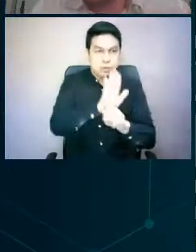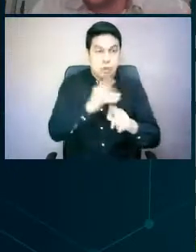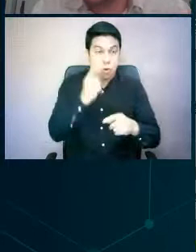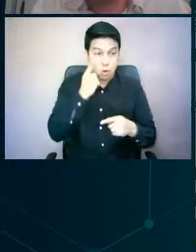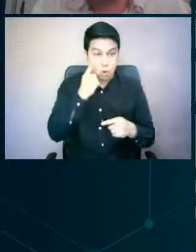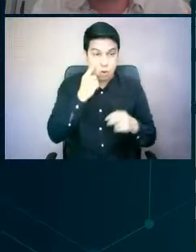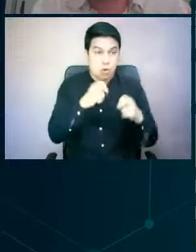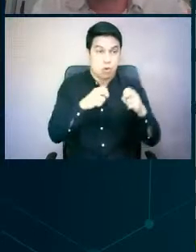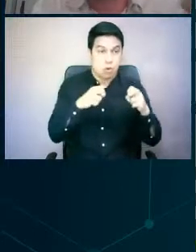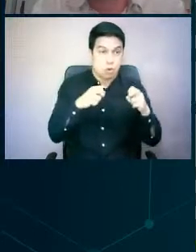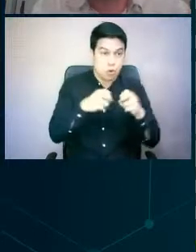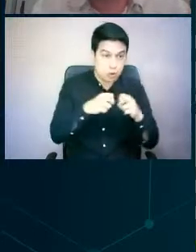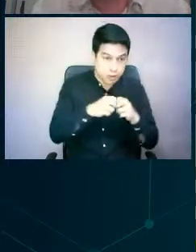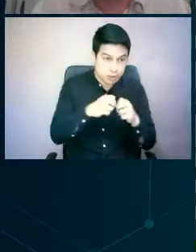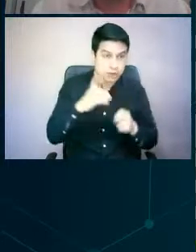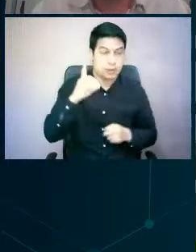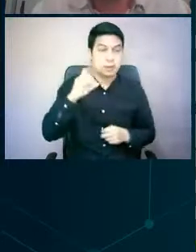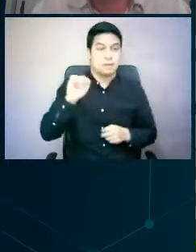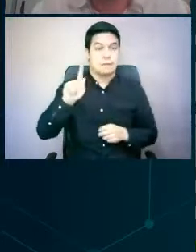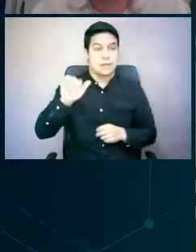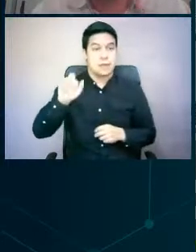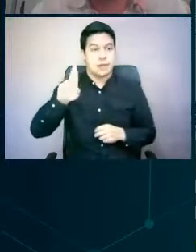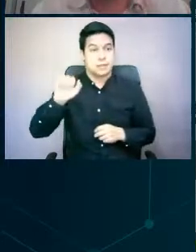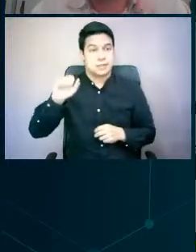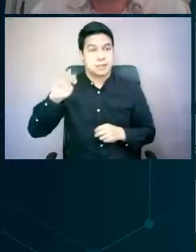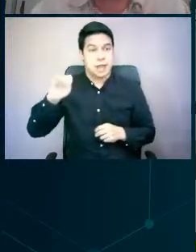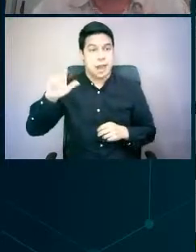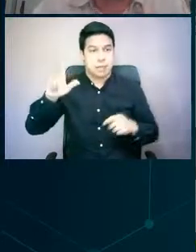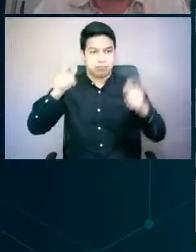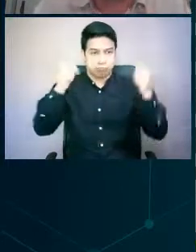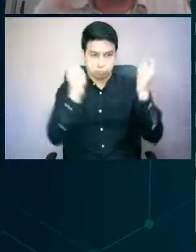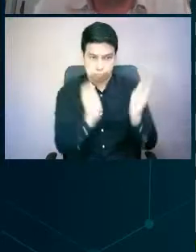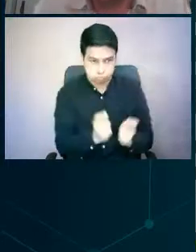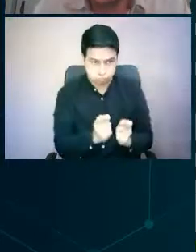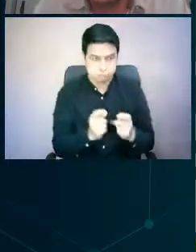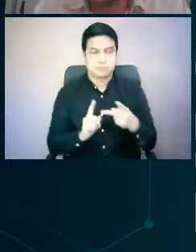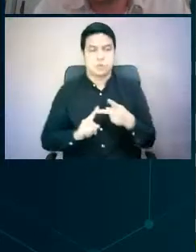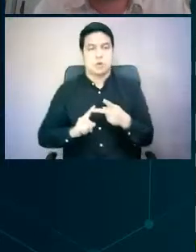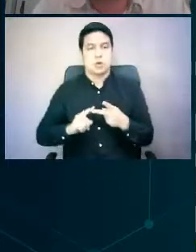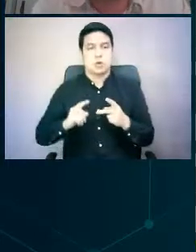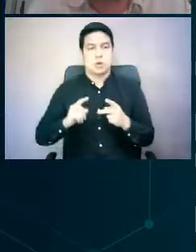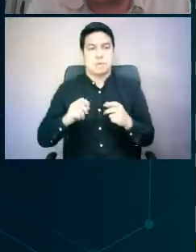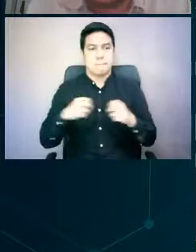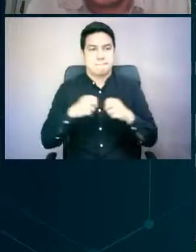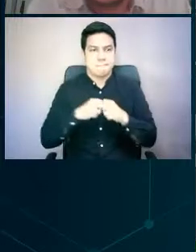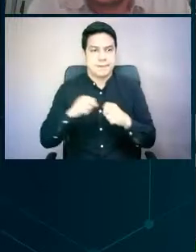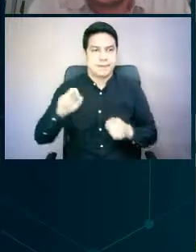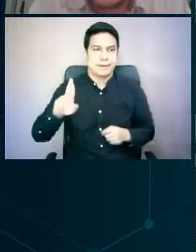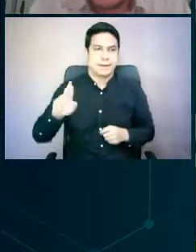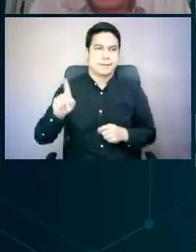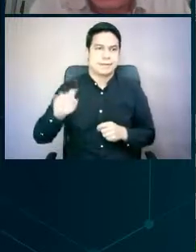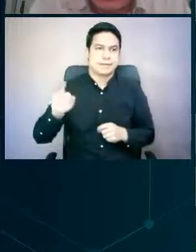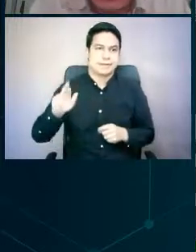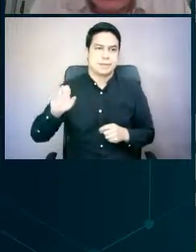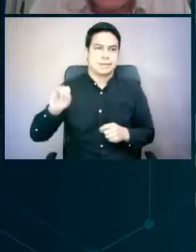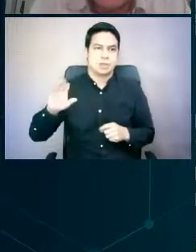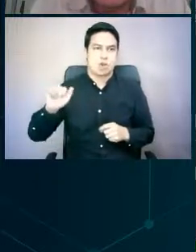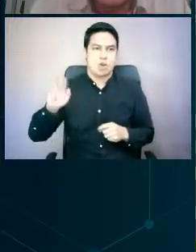diferencial, calculo corriente de restricción y esos dos parámetros los ubico sobre esta zona de operación.